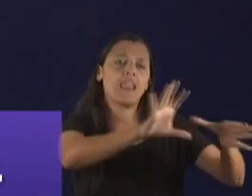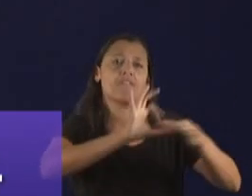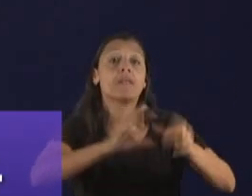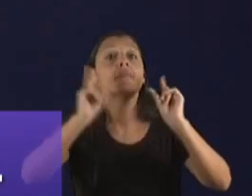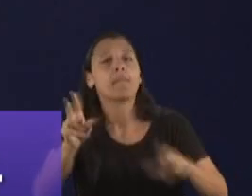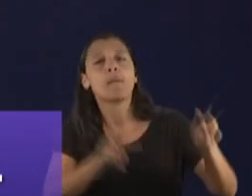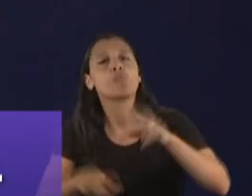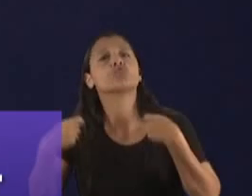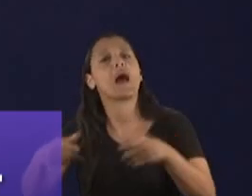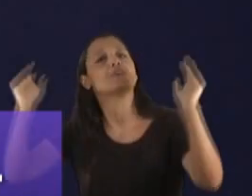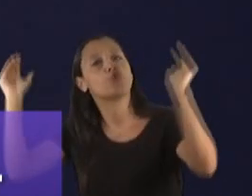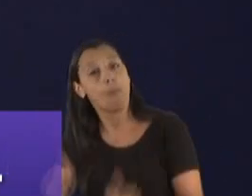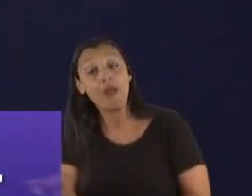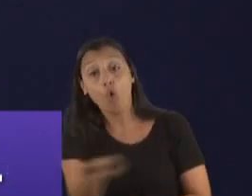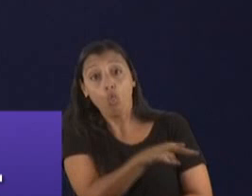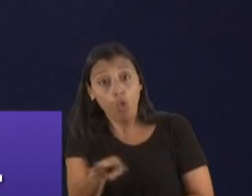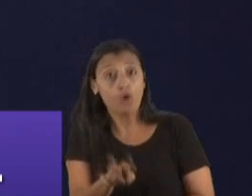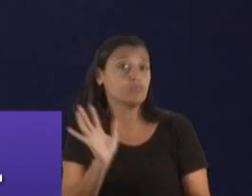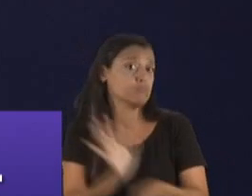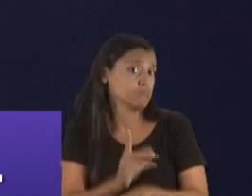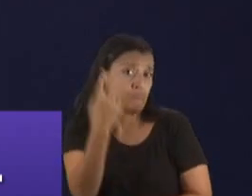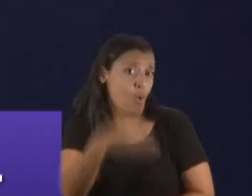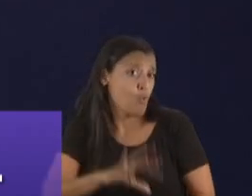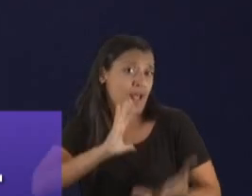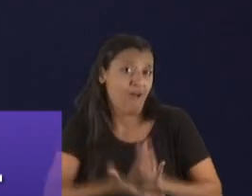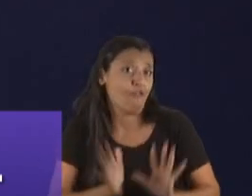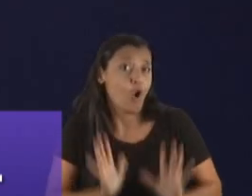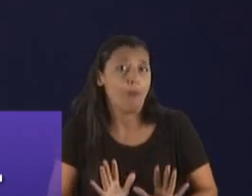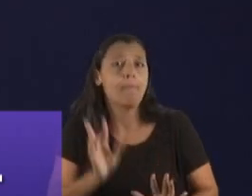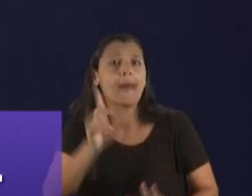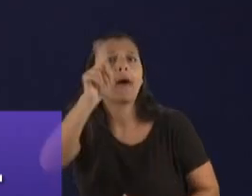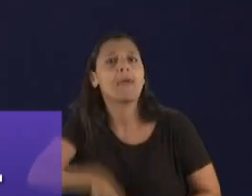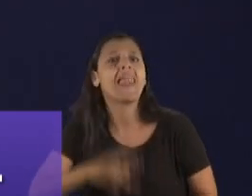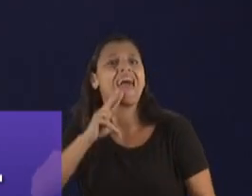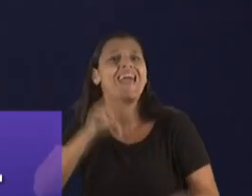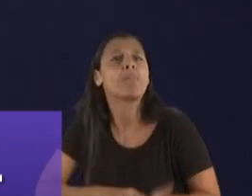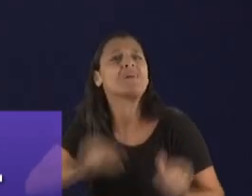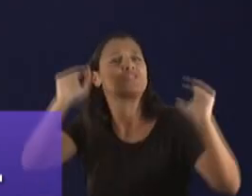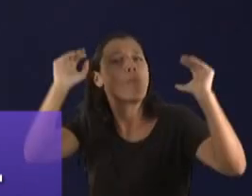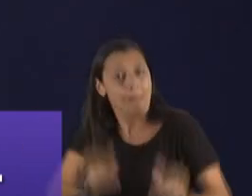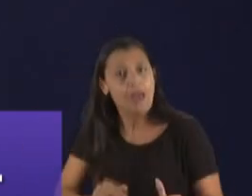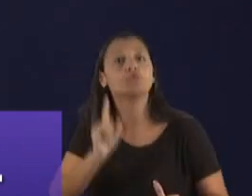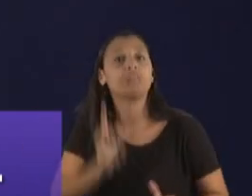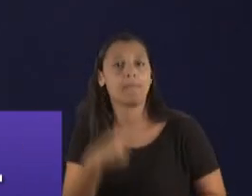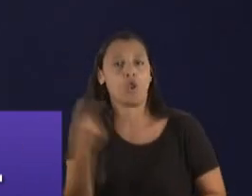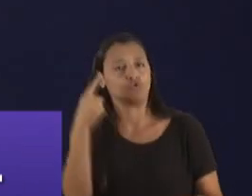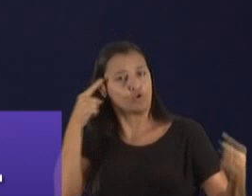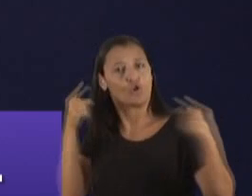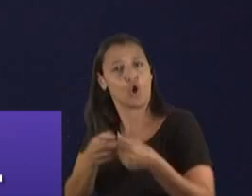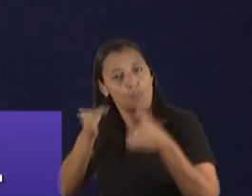gastos del Estado, porque es la única herramienta para bajar impuestos, que es otra de las